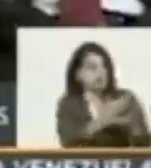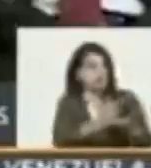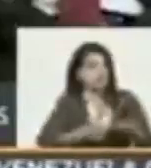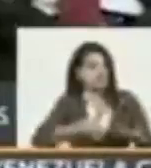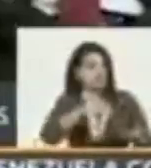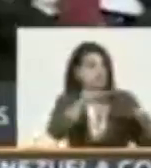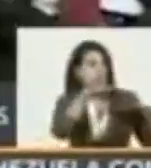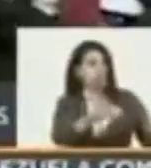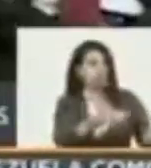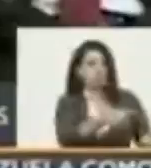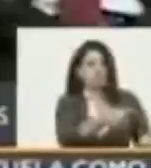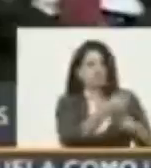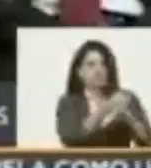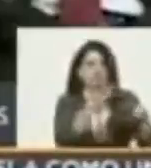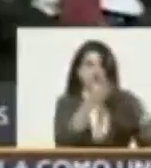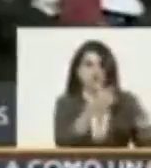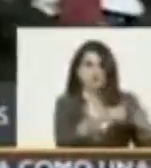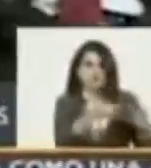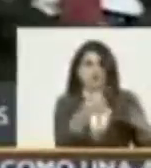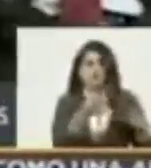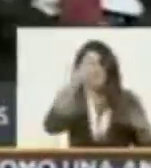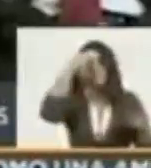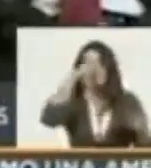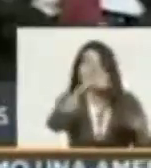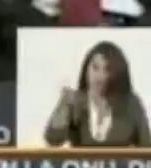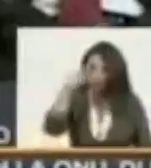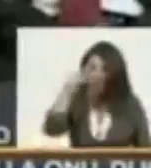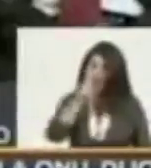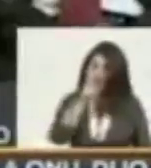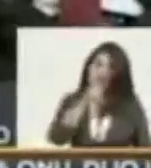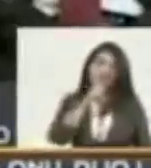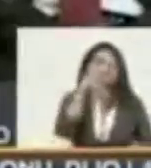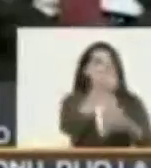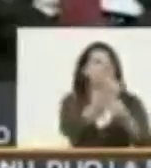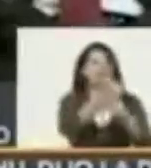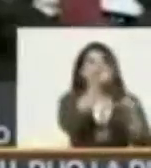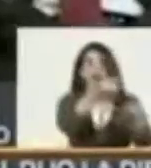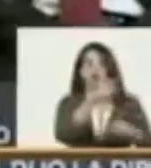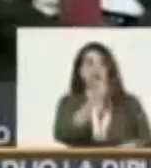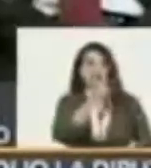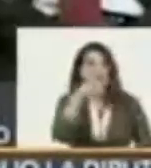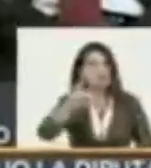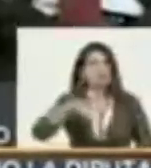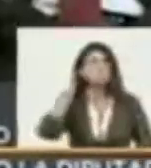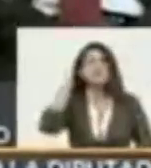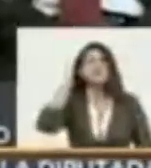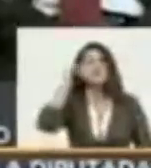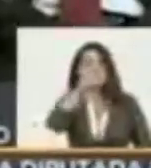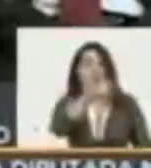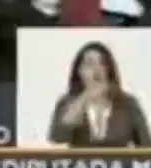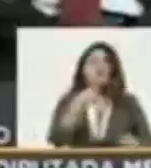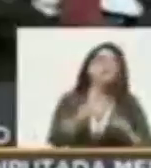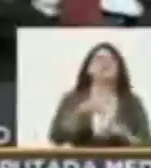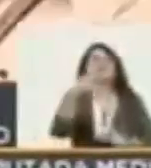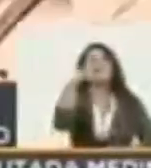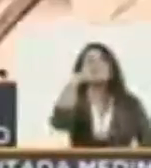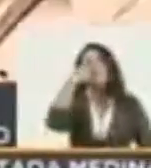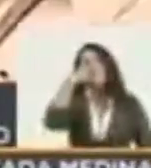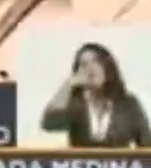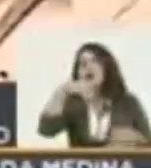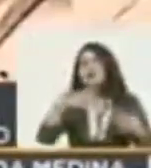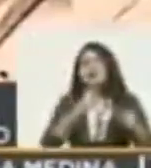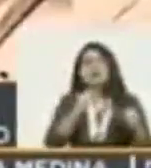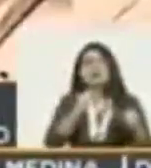Inimaginablemente... O sea, alguno, el país más violento del planeta, donde el narcotráfico ha penetrado toda la